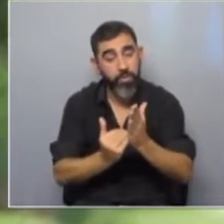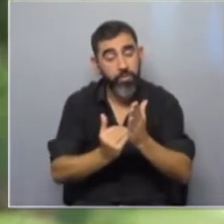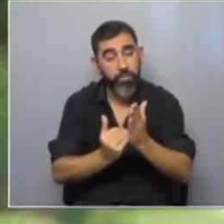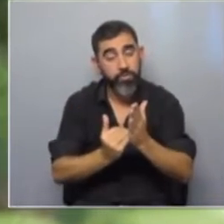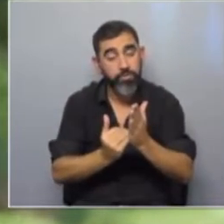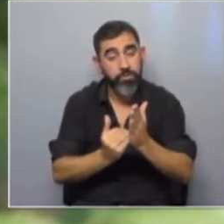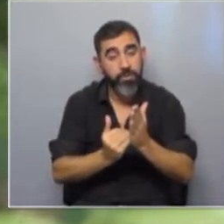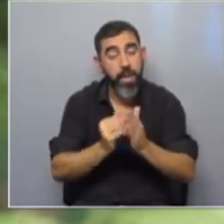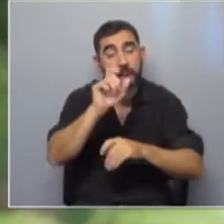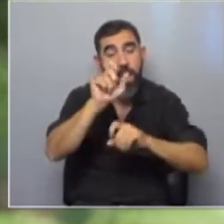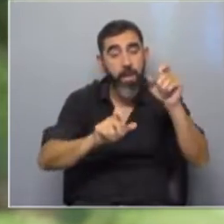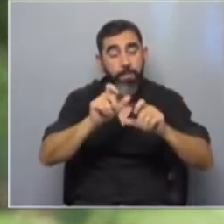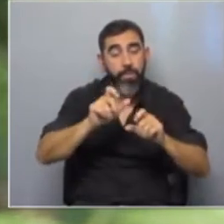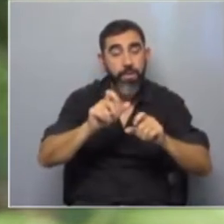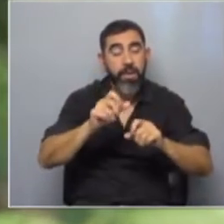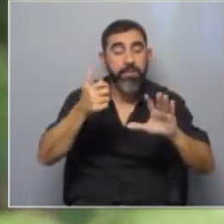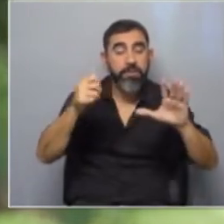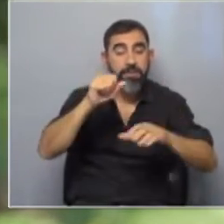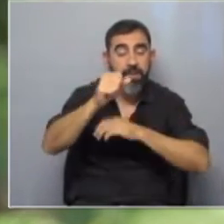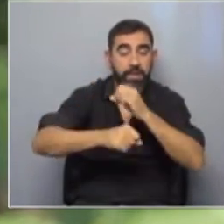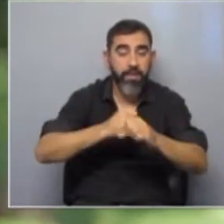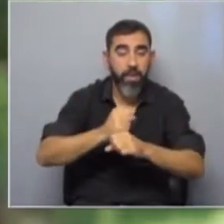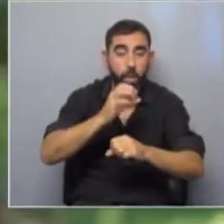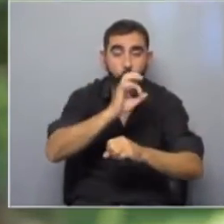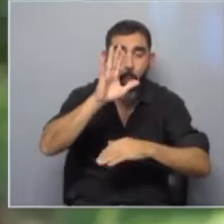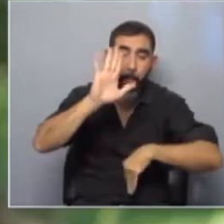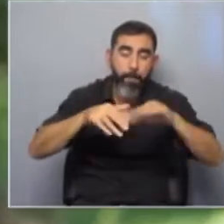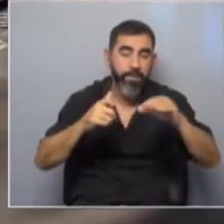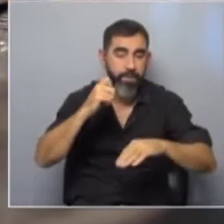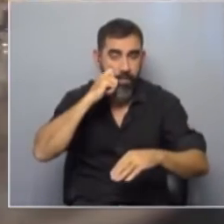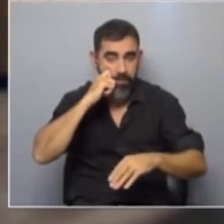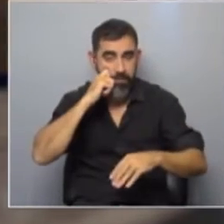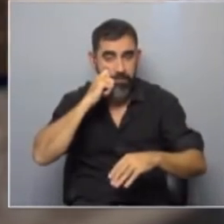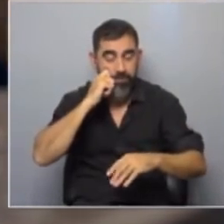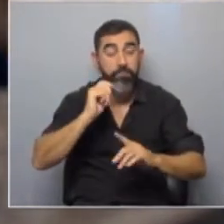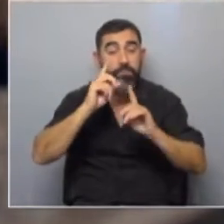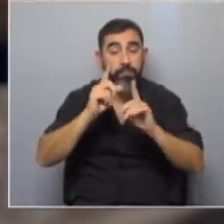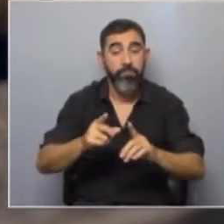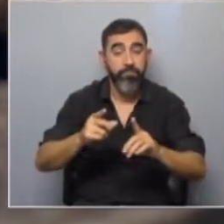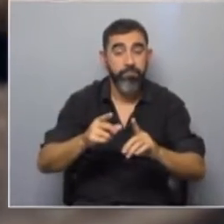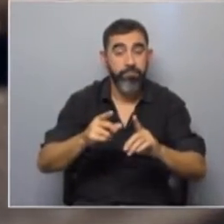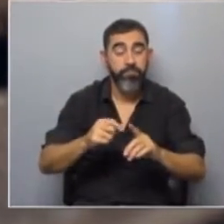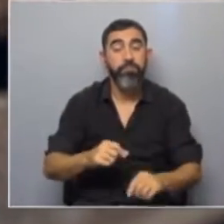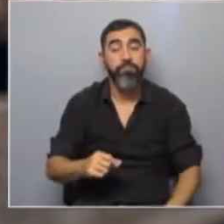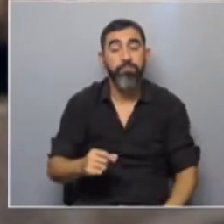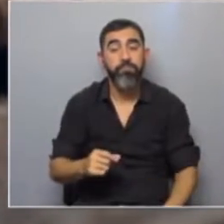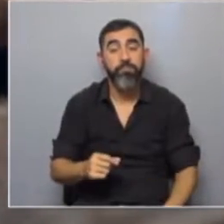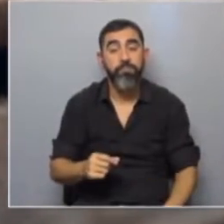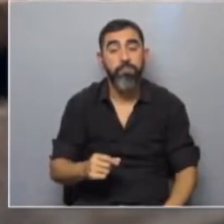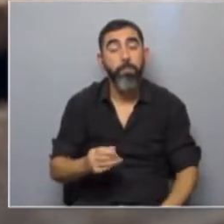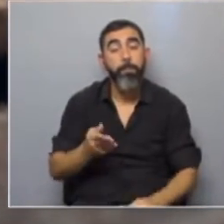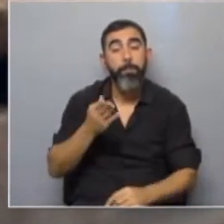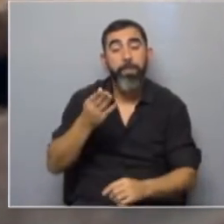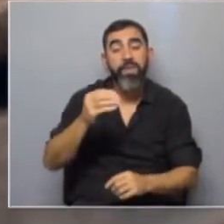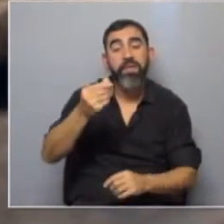es menor para las personas que tienen 60 o más años. Lo mismo, la probabilidad de pedir